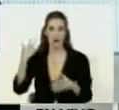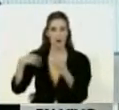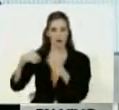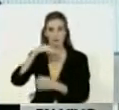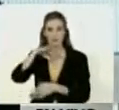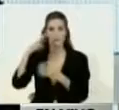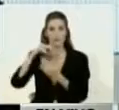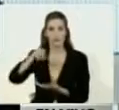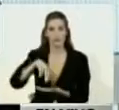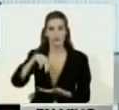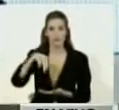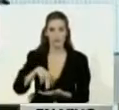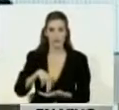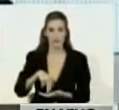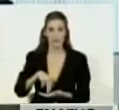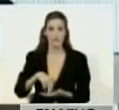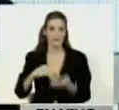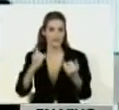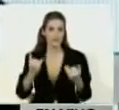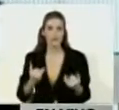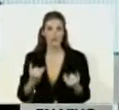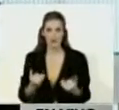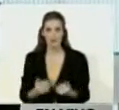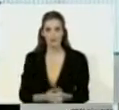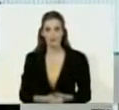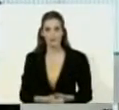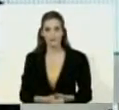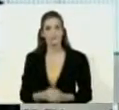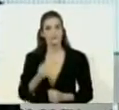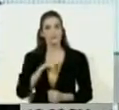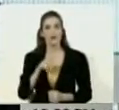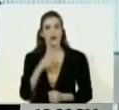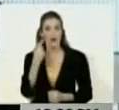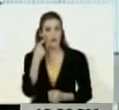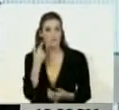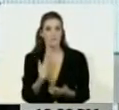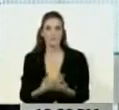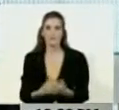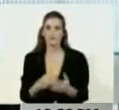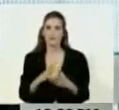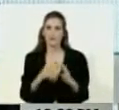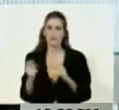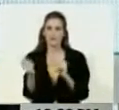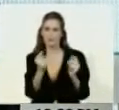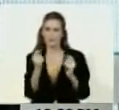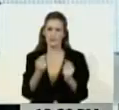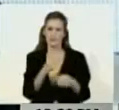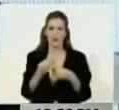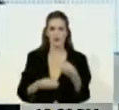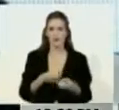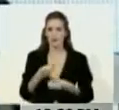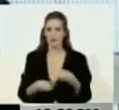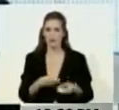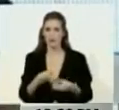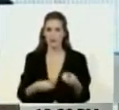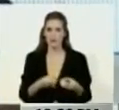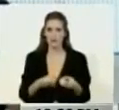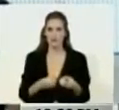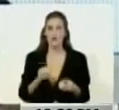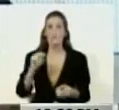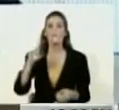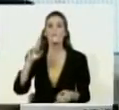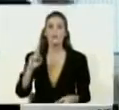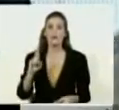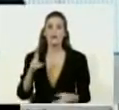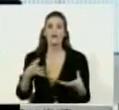a nivel nacional, ya nos habíamos dado cuenta por todos los debates que hacíamos que el MIR era